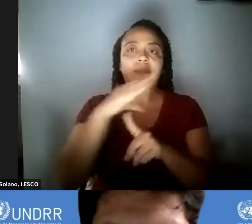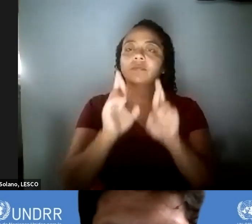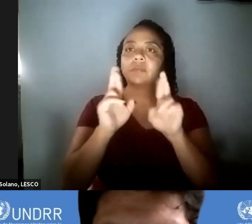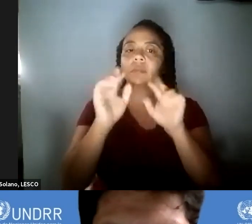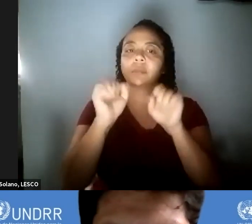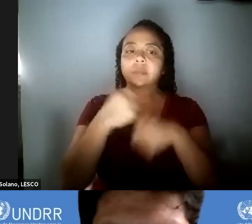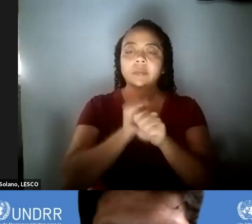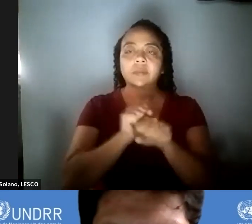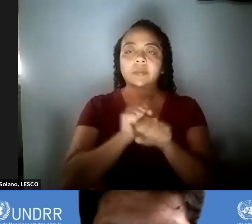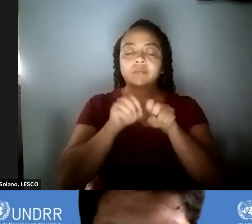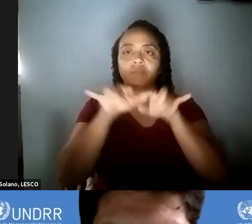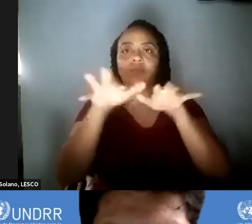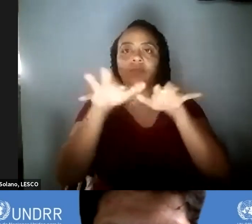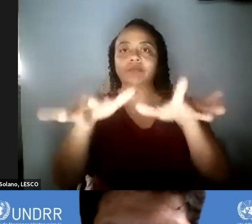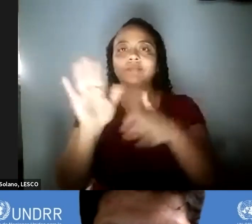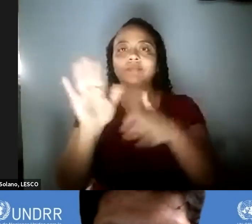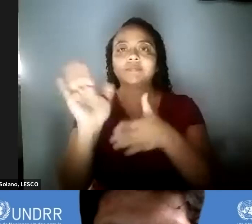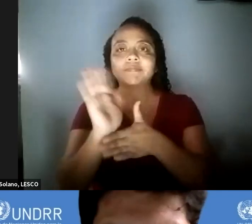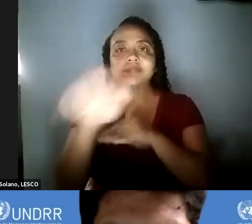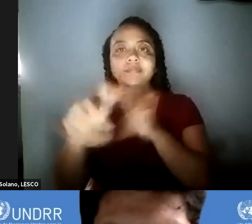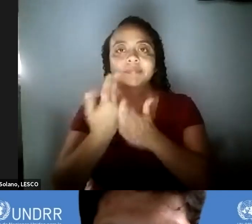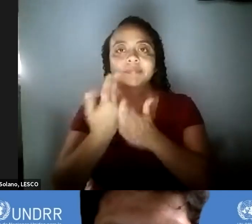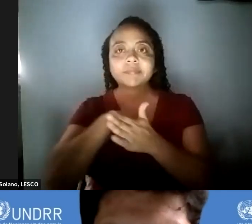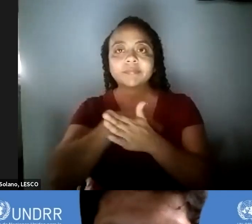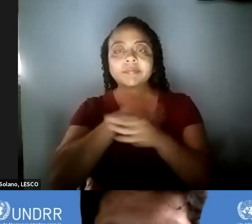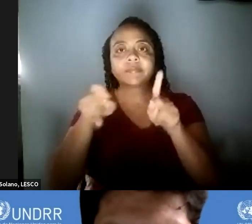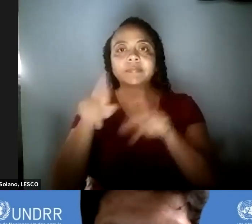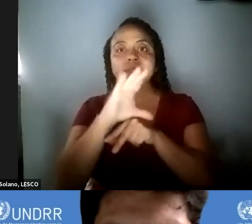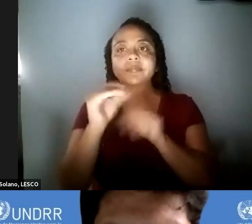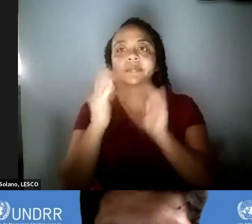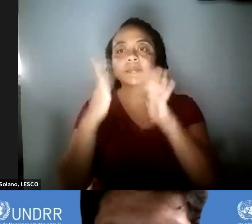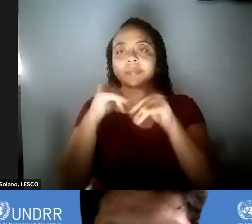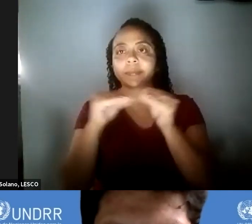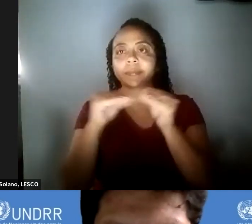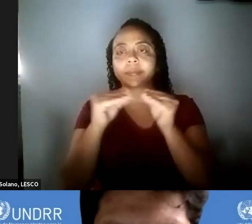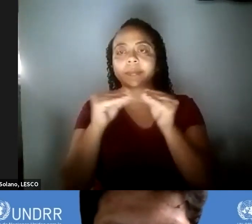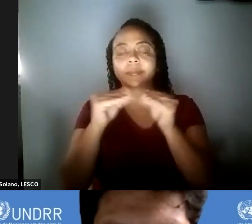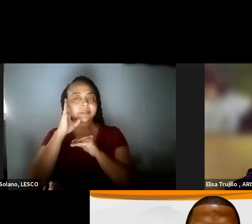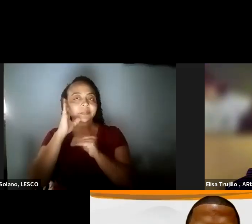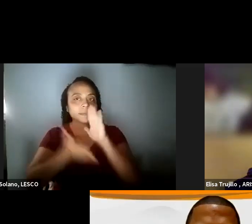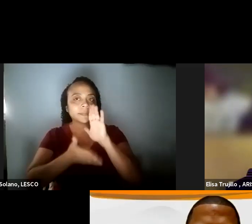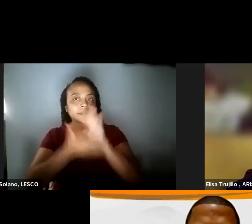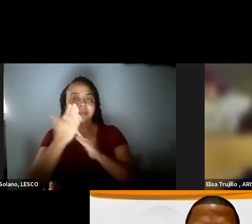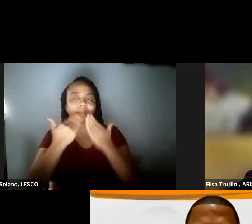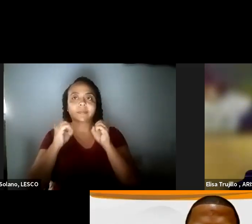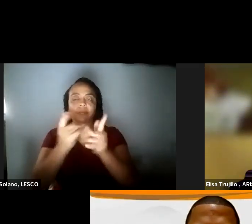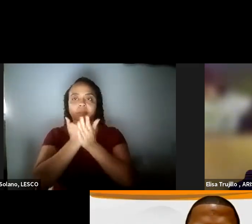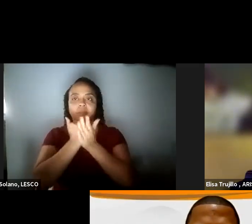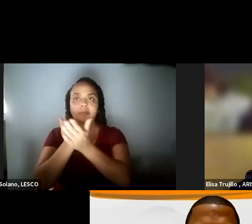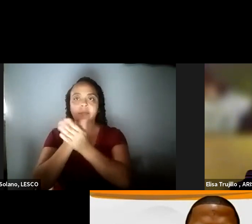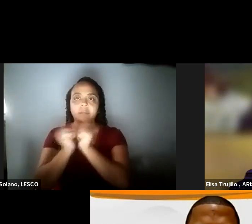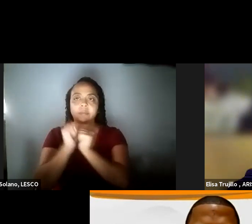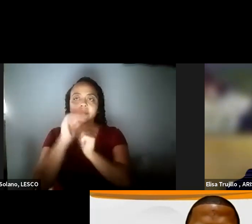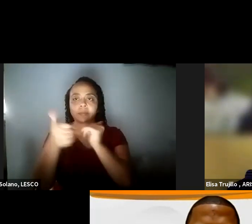hecho traspasar las pantallas hacia toda nuestra audiencia y sin más me despidió agradeciendo esta oportunidad de colaborar con todos